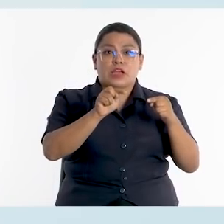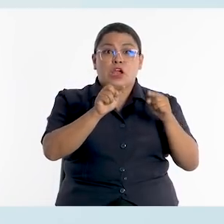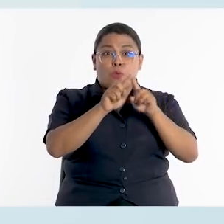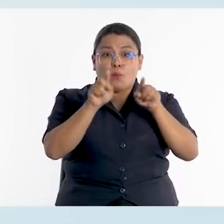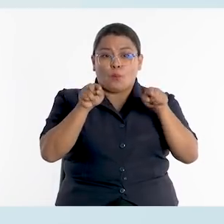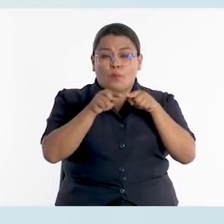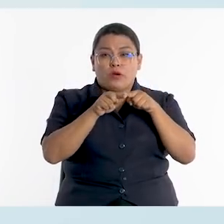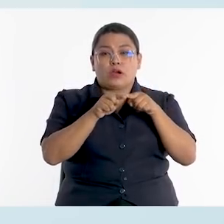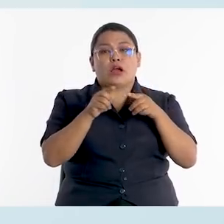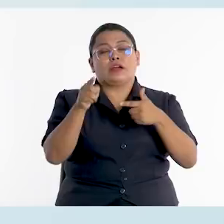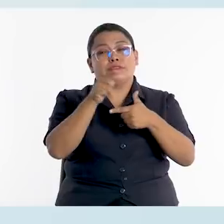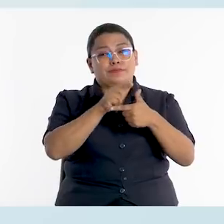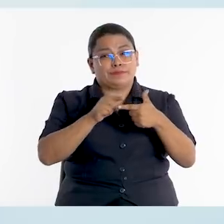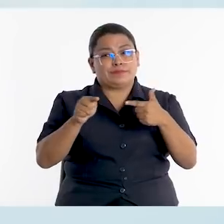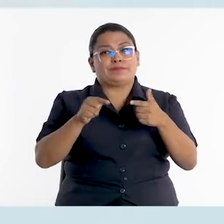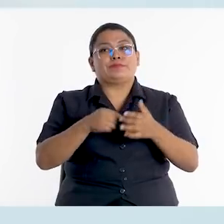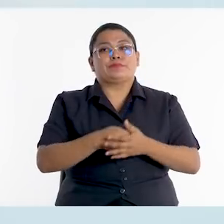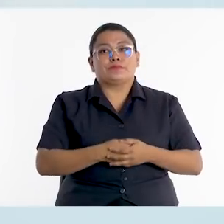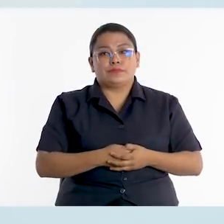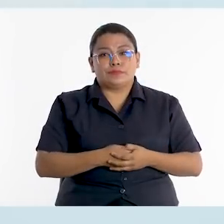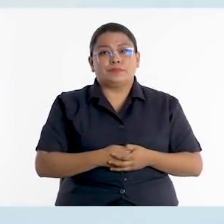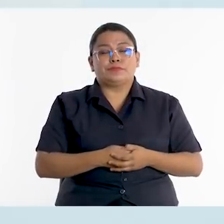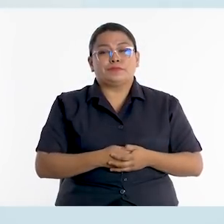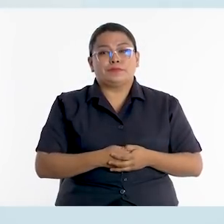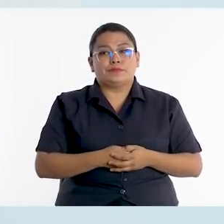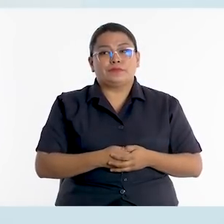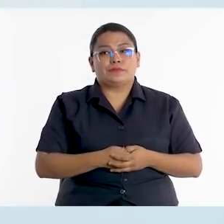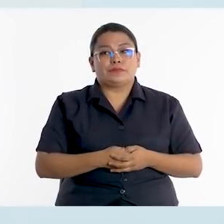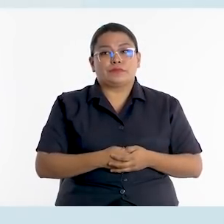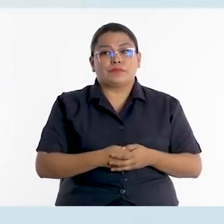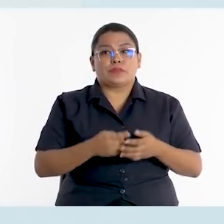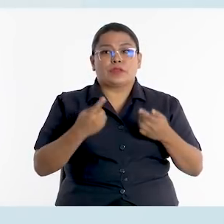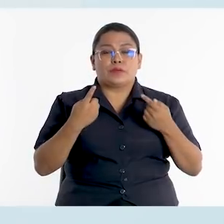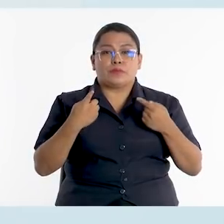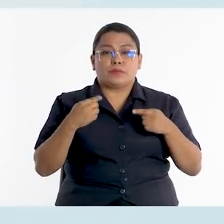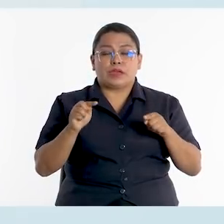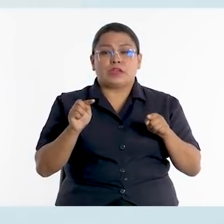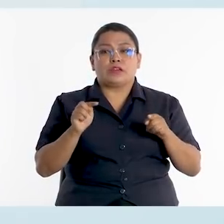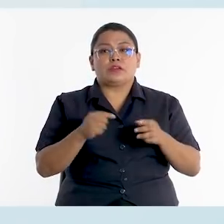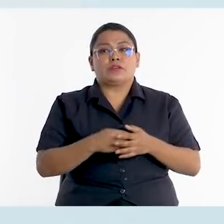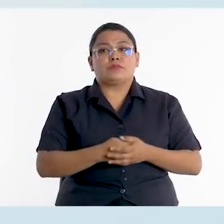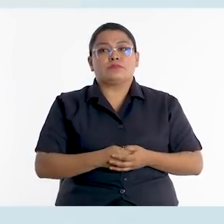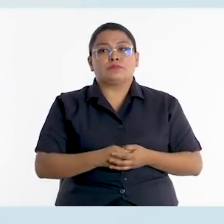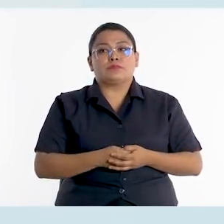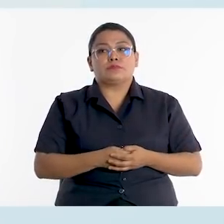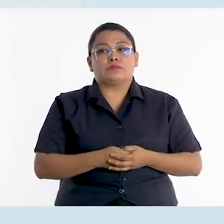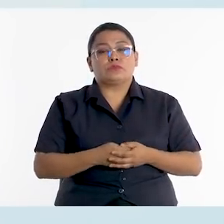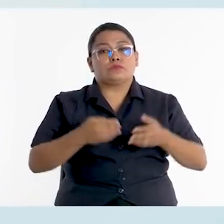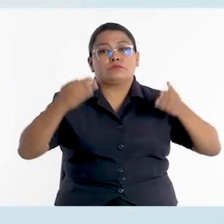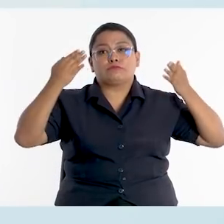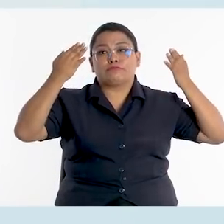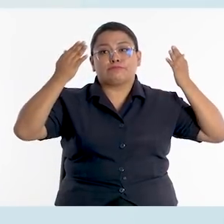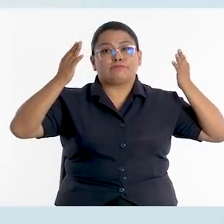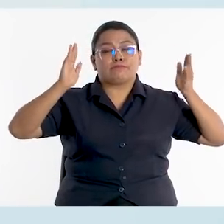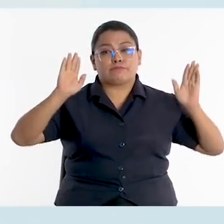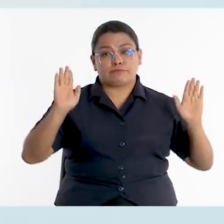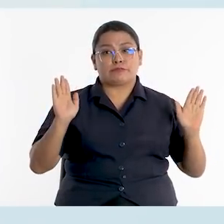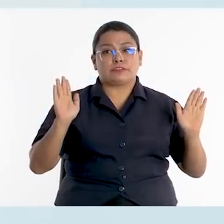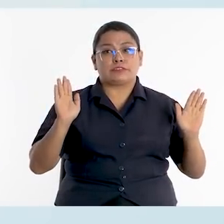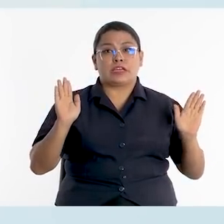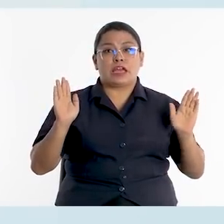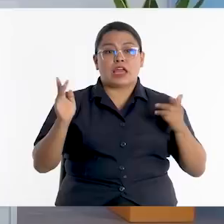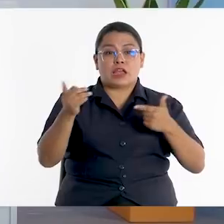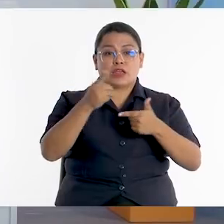utilizamos la división en otras ocasiones. Sin embargo, no sabemos entre